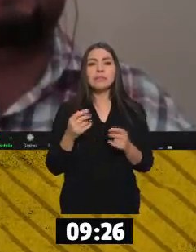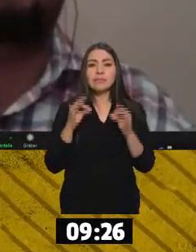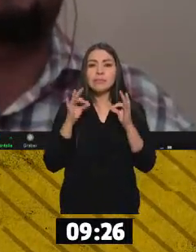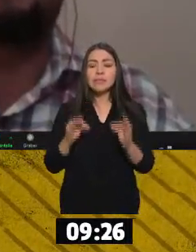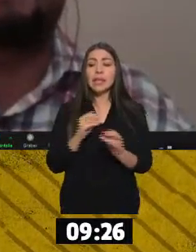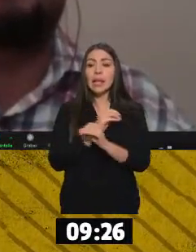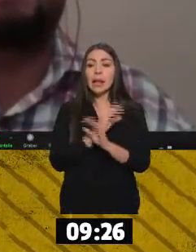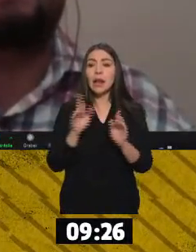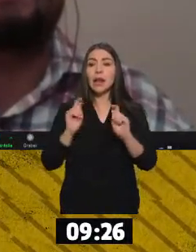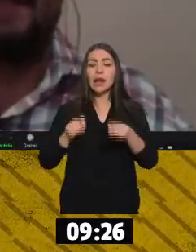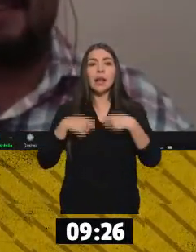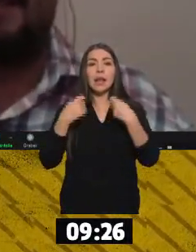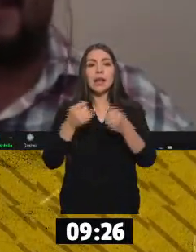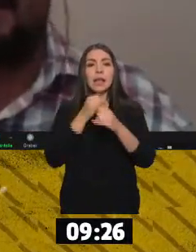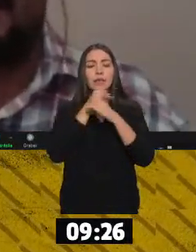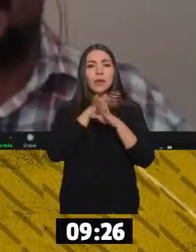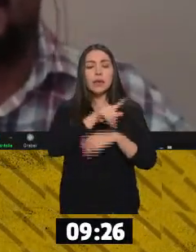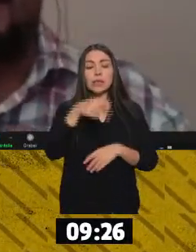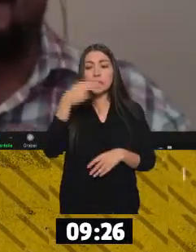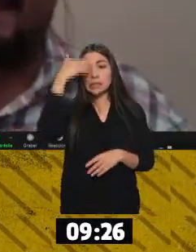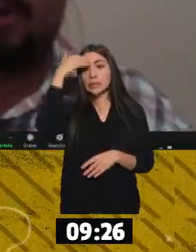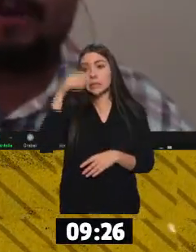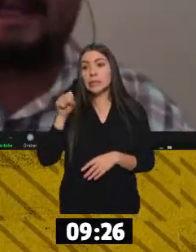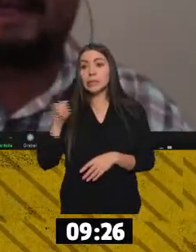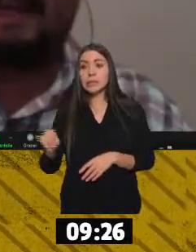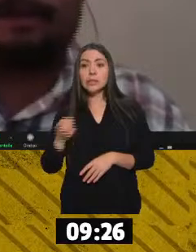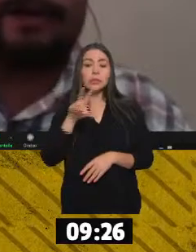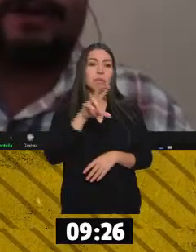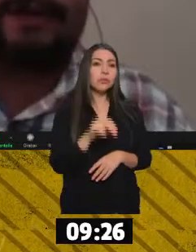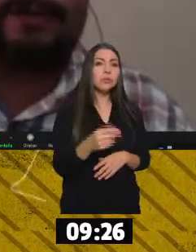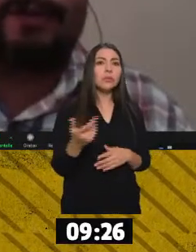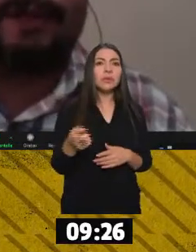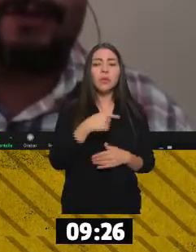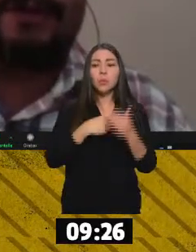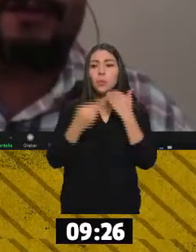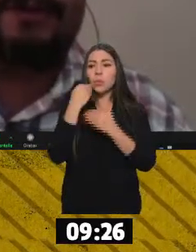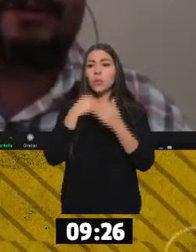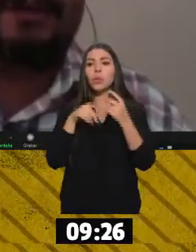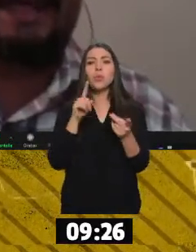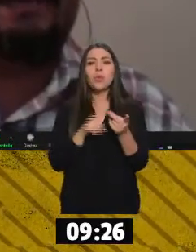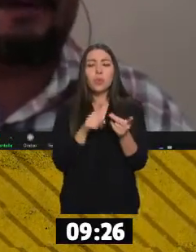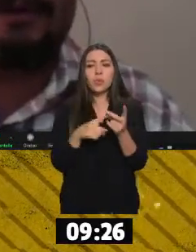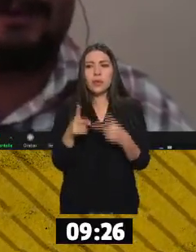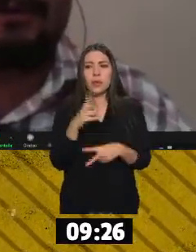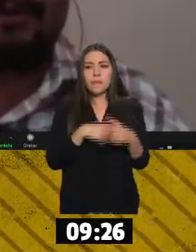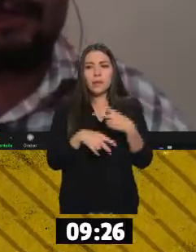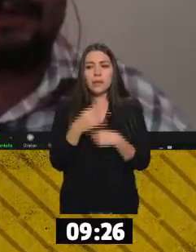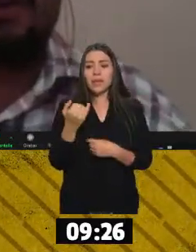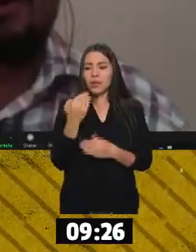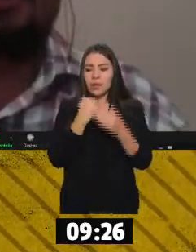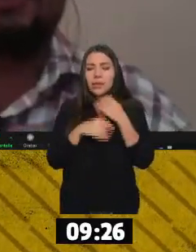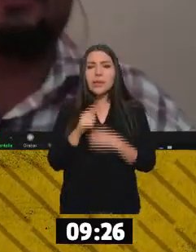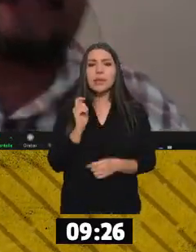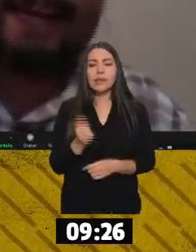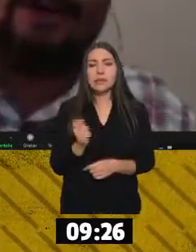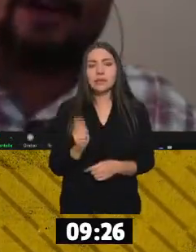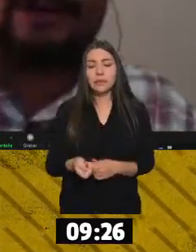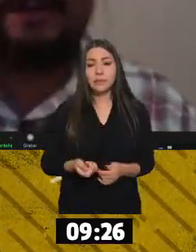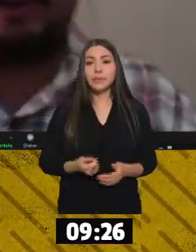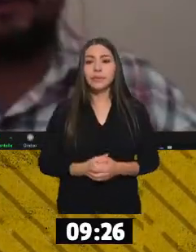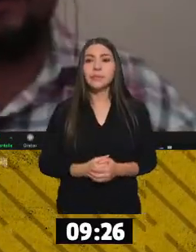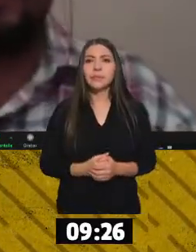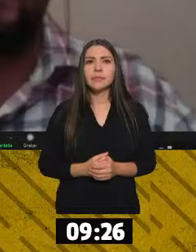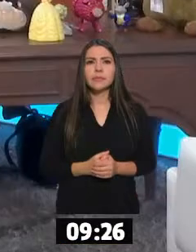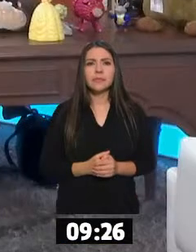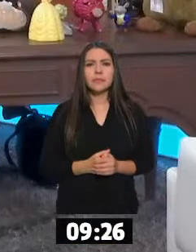información o de capacidad para saber si efectivamente de dónde es lo que nos estamos comiendo y sobre todo qué es lo que nos estamos comiendo. Y una pregunta, ¿no se